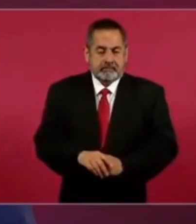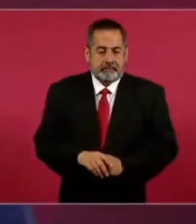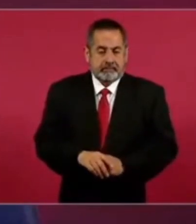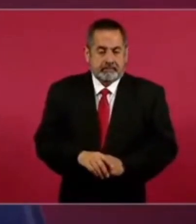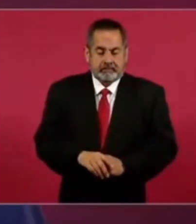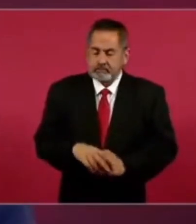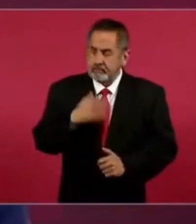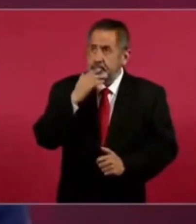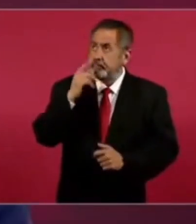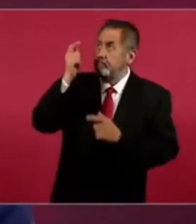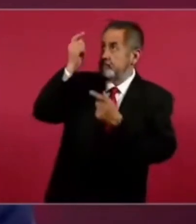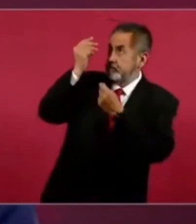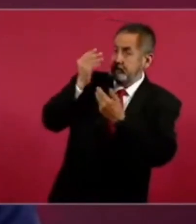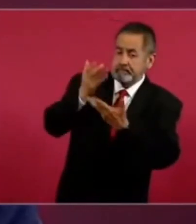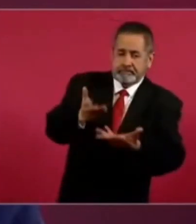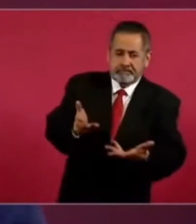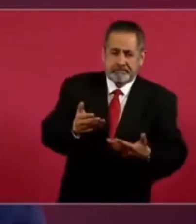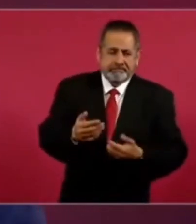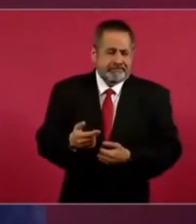una bendición,